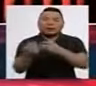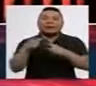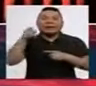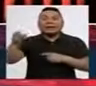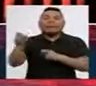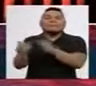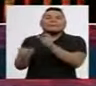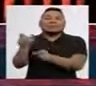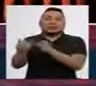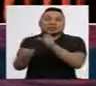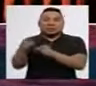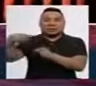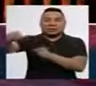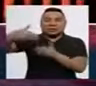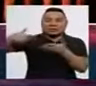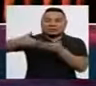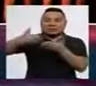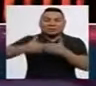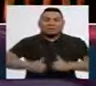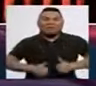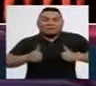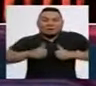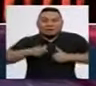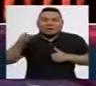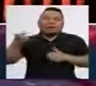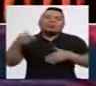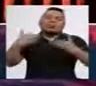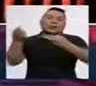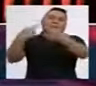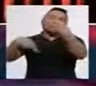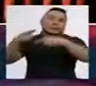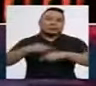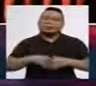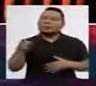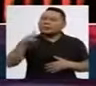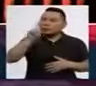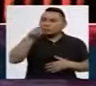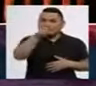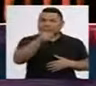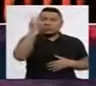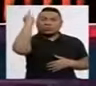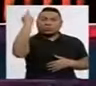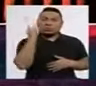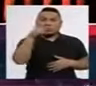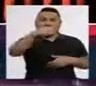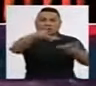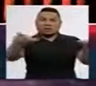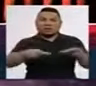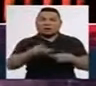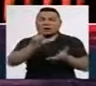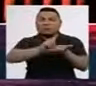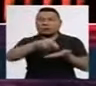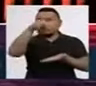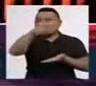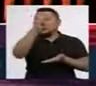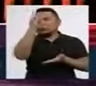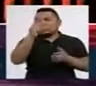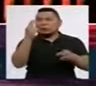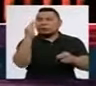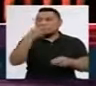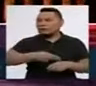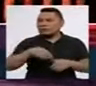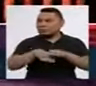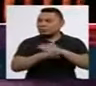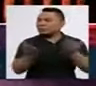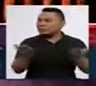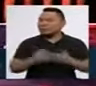La declaratoria de emergencia, el primer paso, ¿cuál es, ministro? O sea, se declara de emergencia Lima Norte, ¿qué sigue a continuación? En realidad lo que hemos hecho